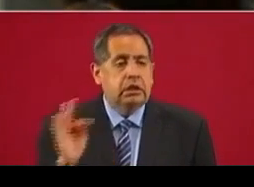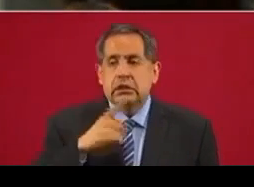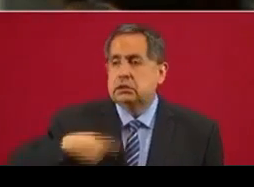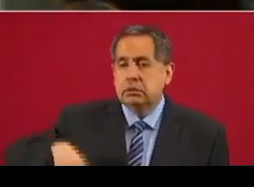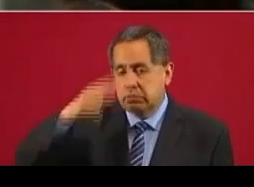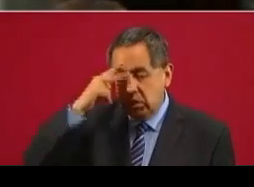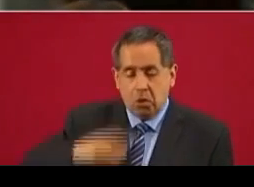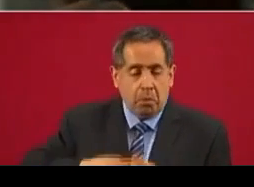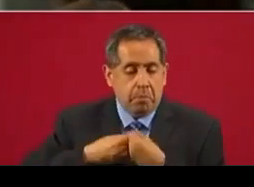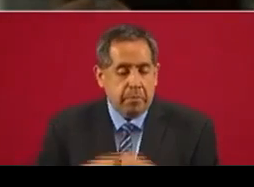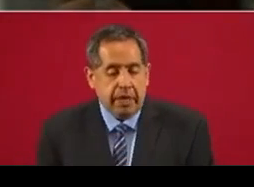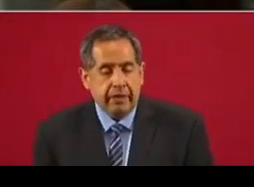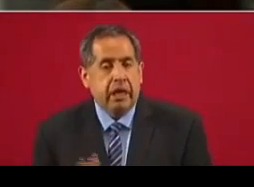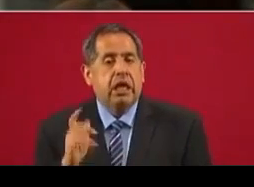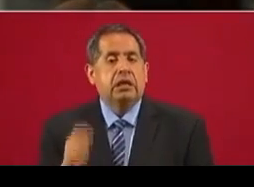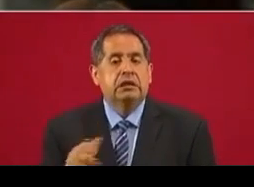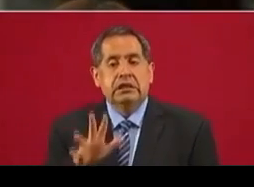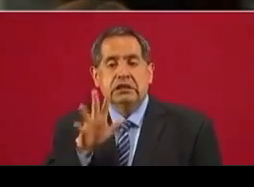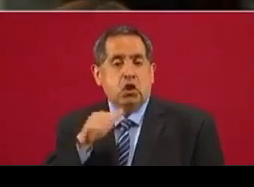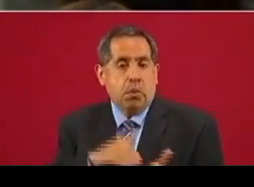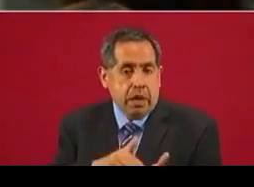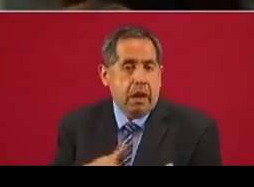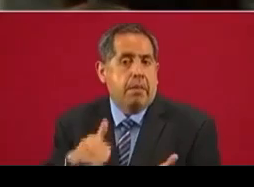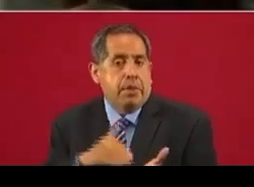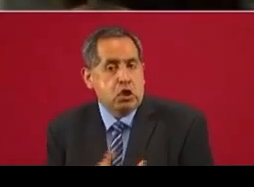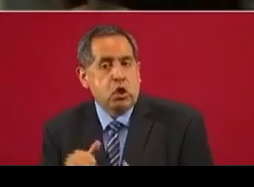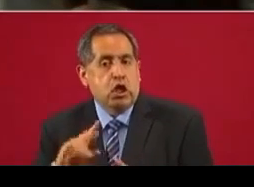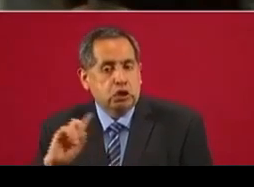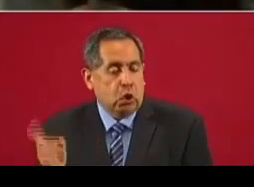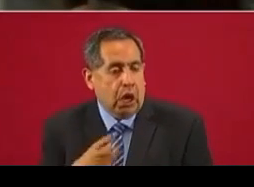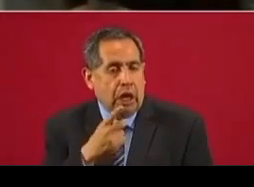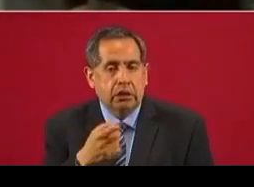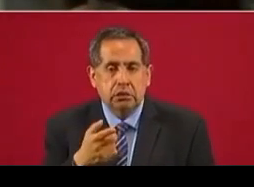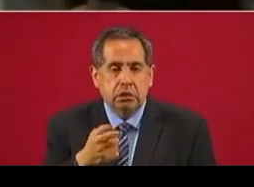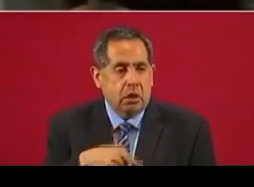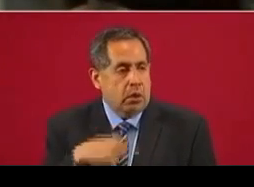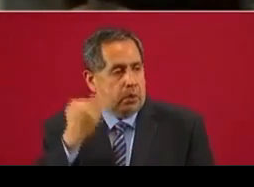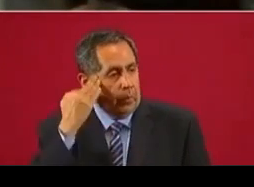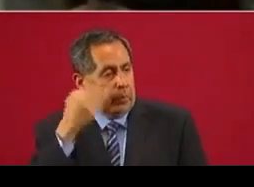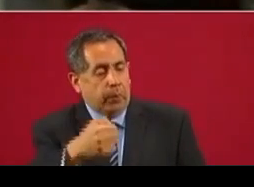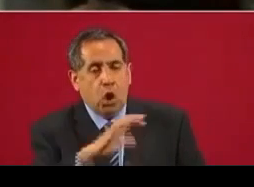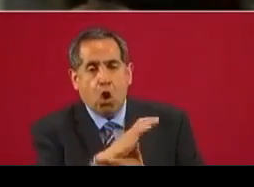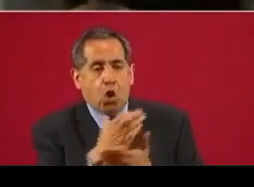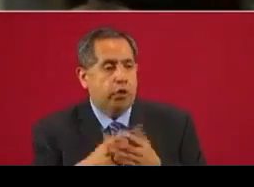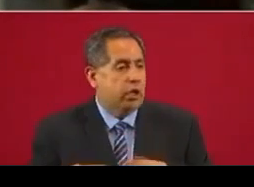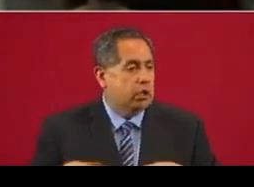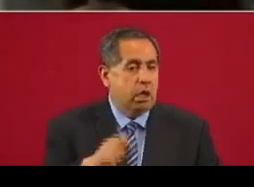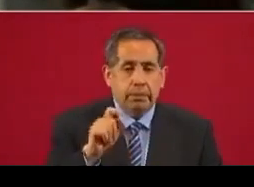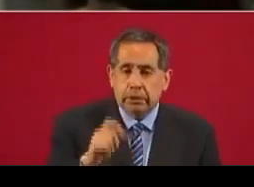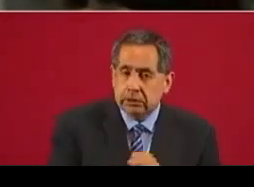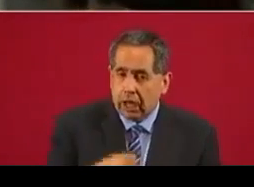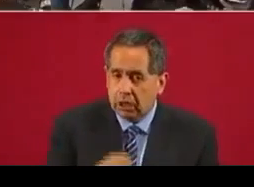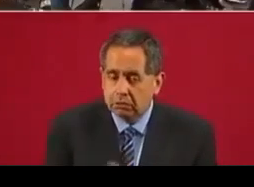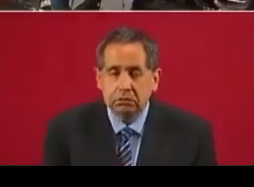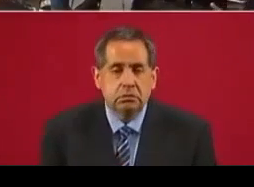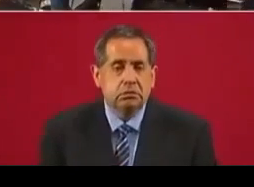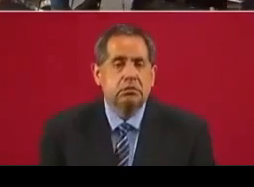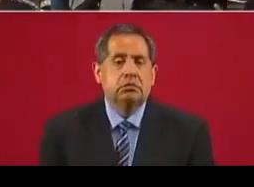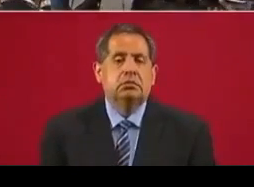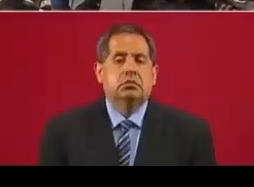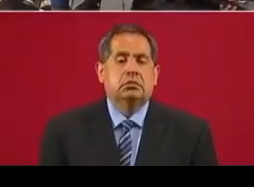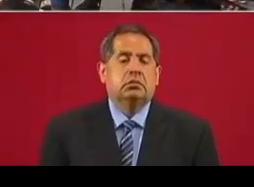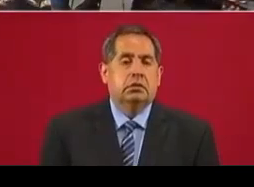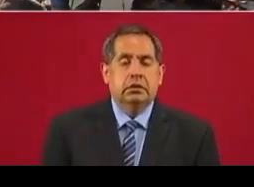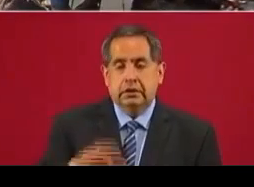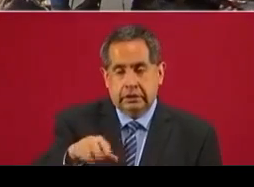méxico hasta cinco mil millones de dólares por la duración de este contrato por 20 años si